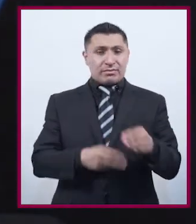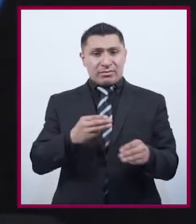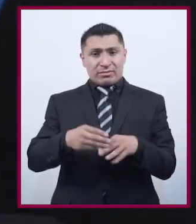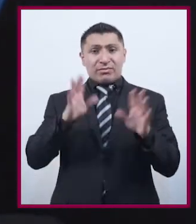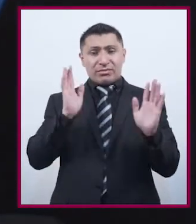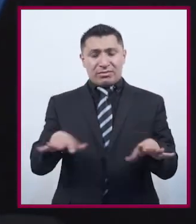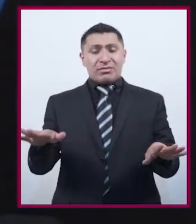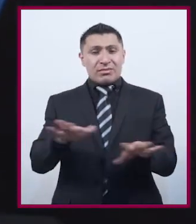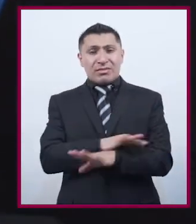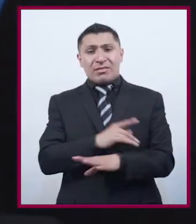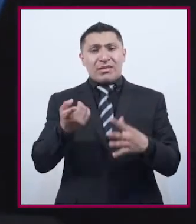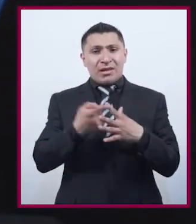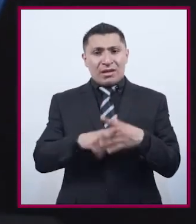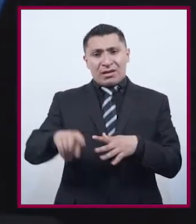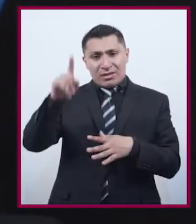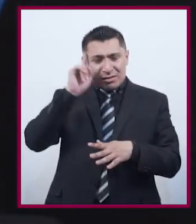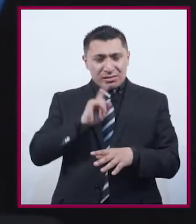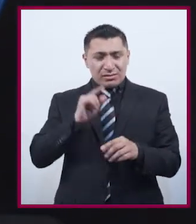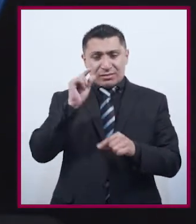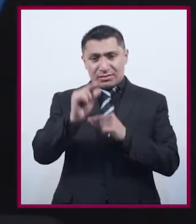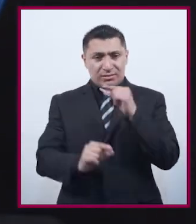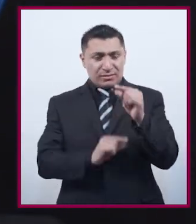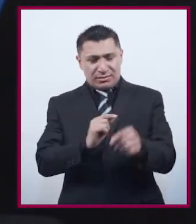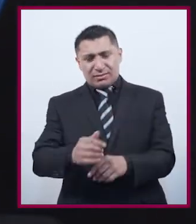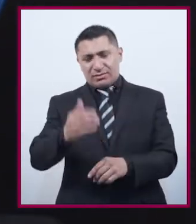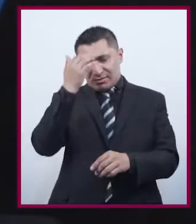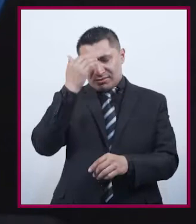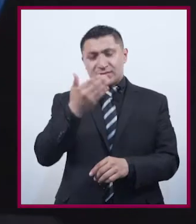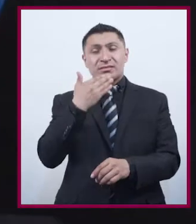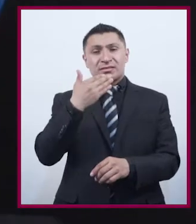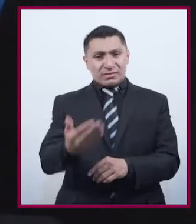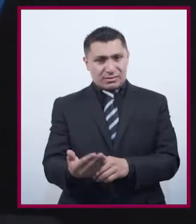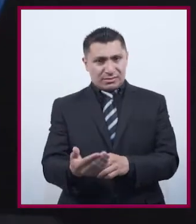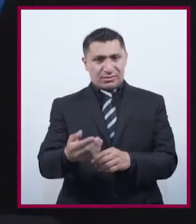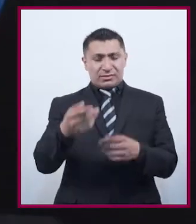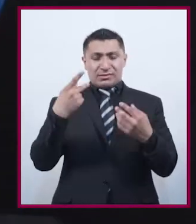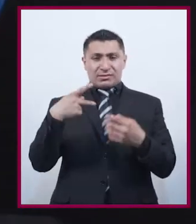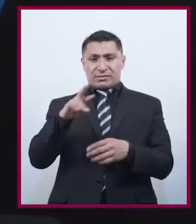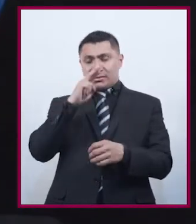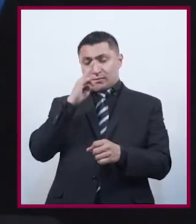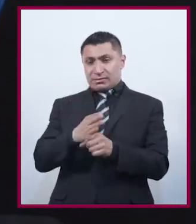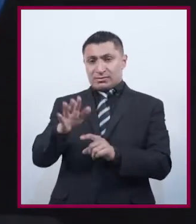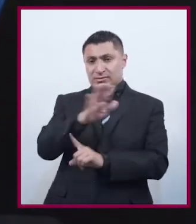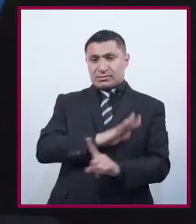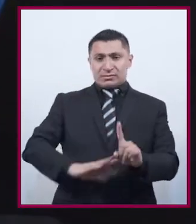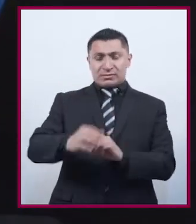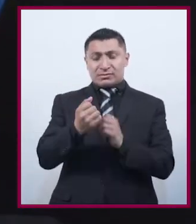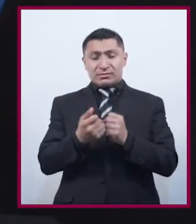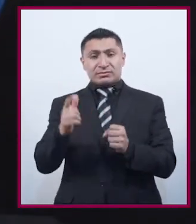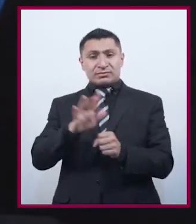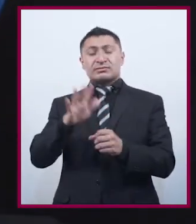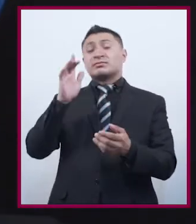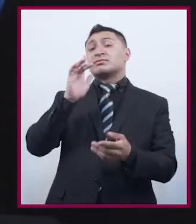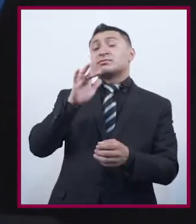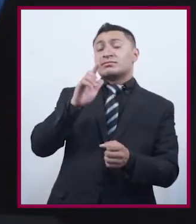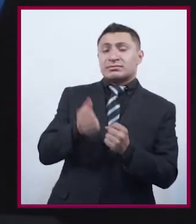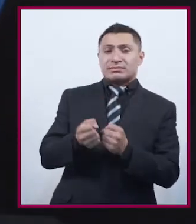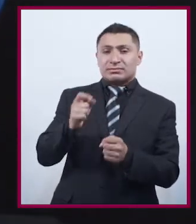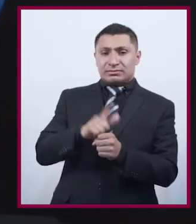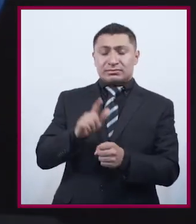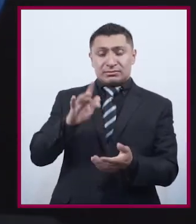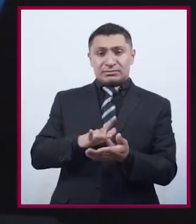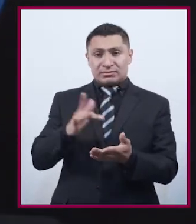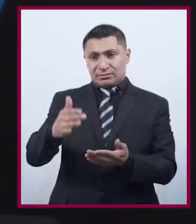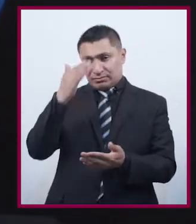estaba cambiando. Las mujeres se vuelven plenamente conscientes de su papel fundamental en el ámbito social, gracias a un terrible